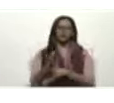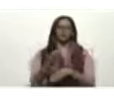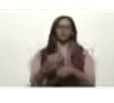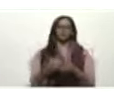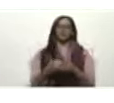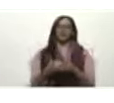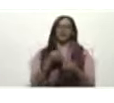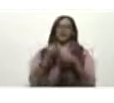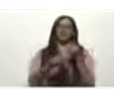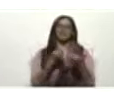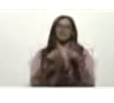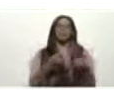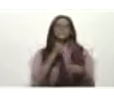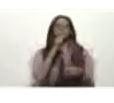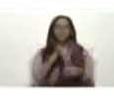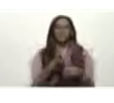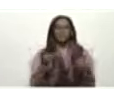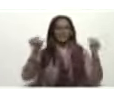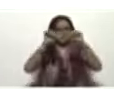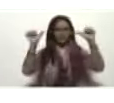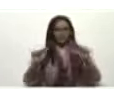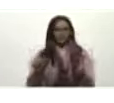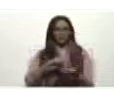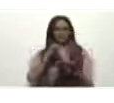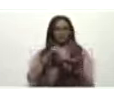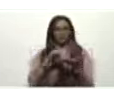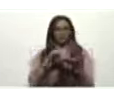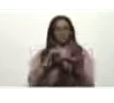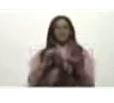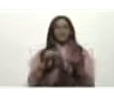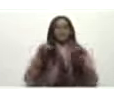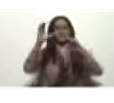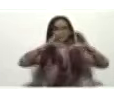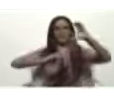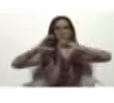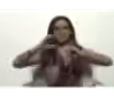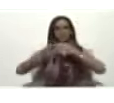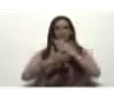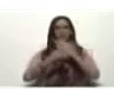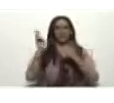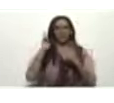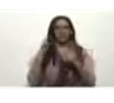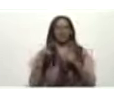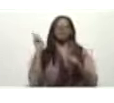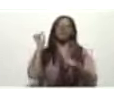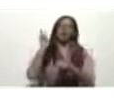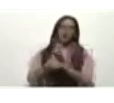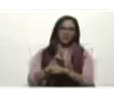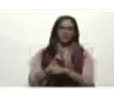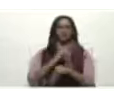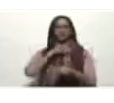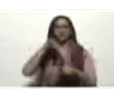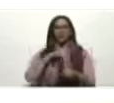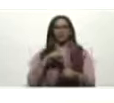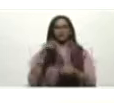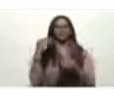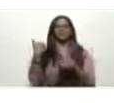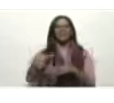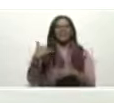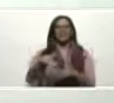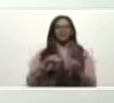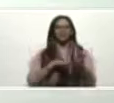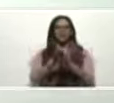unilaterales afectaban el Sistema Nacional de Ciencia y Tecnología de Venezuela, violentando nuestro derecho al desarrollo, a la